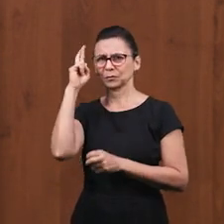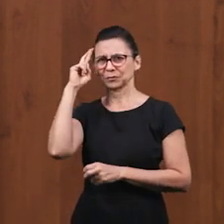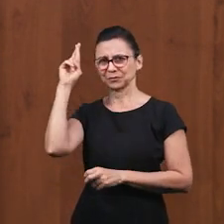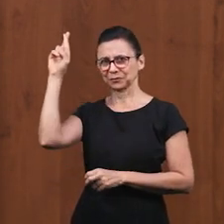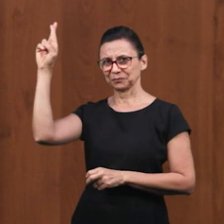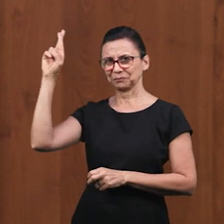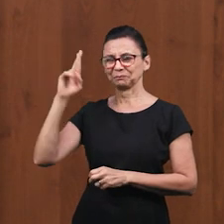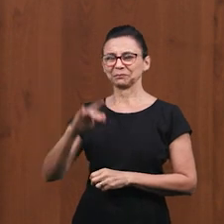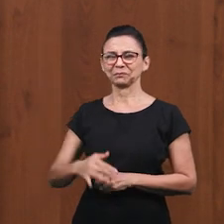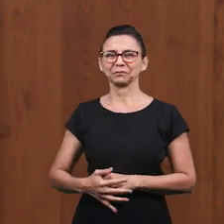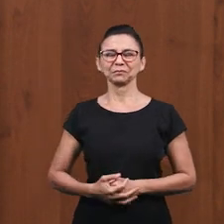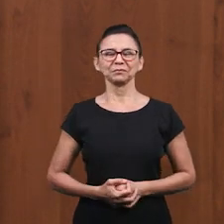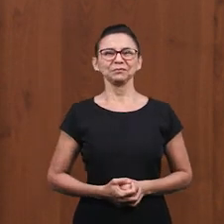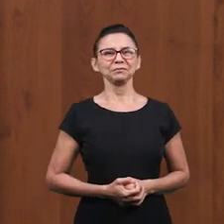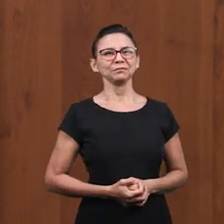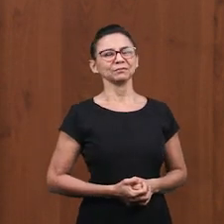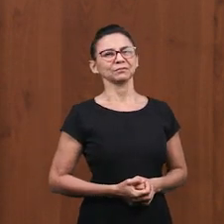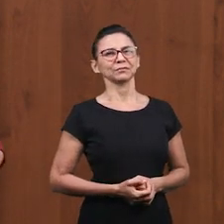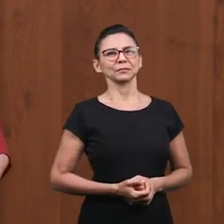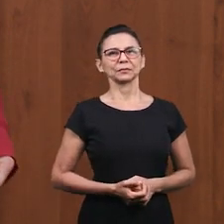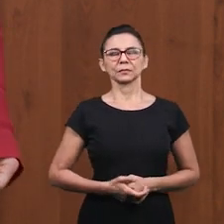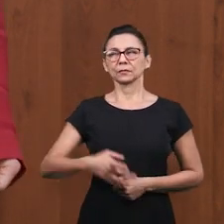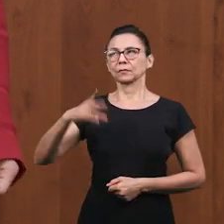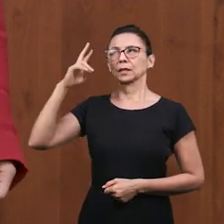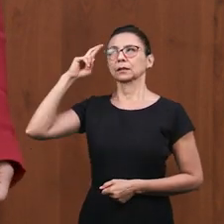al nombre del Señor.